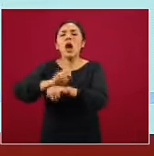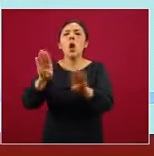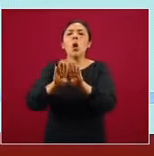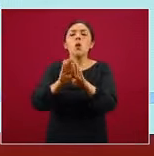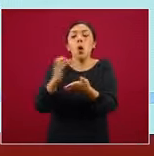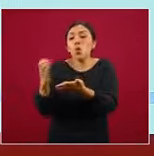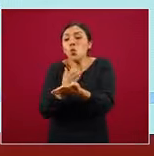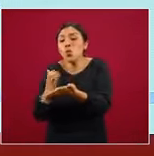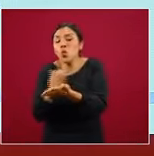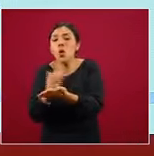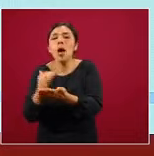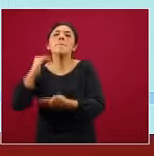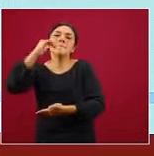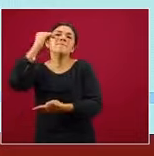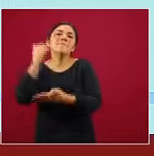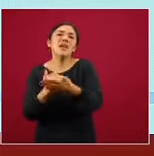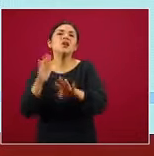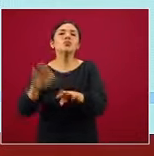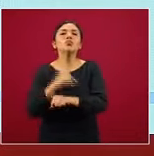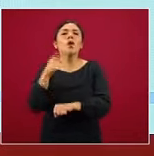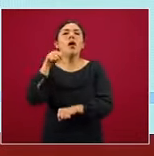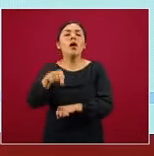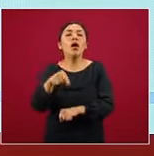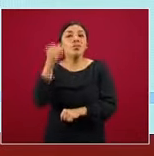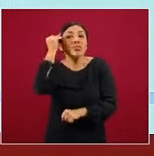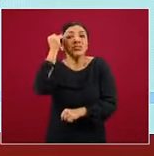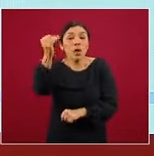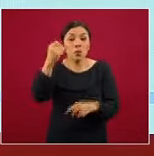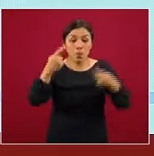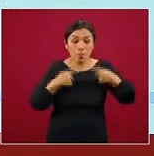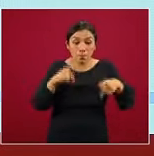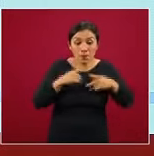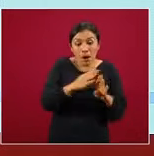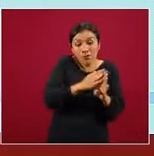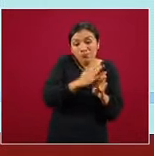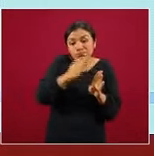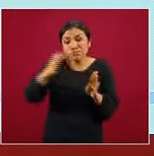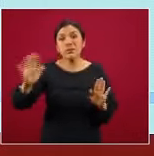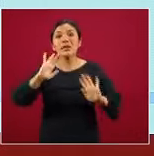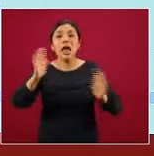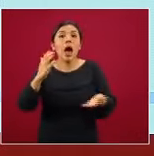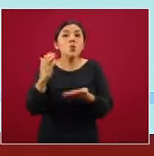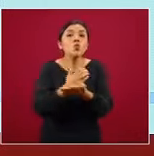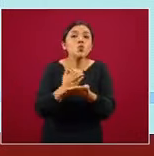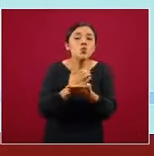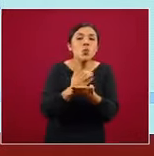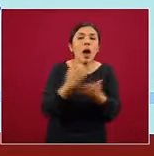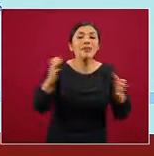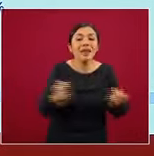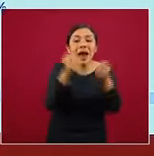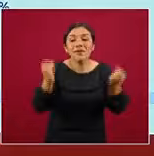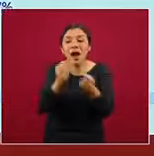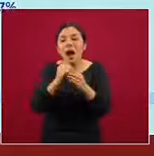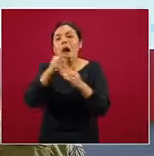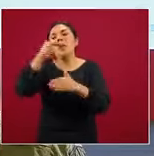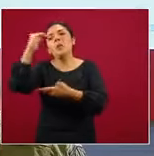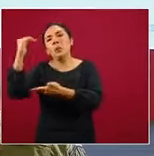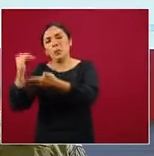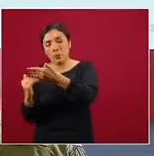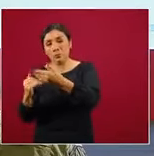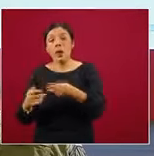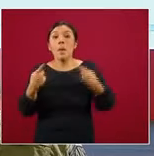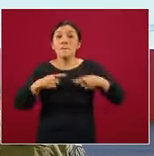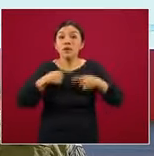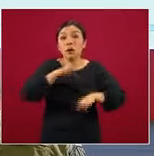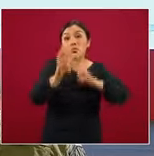los casos recuperados, porque ya pasó el periodo en que estas personas se empezaron a recuperar. La mortalidad, por su